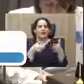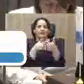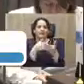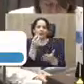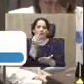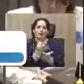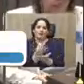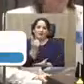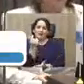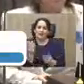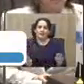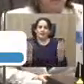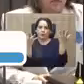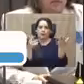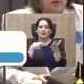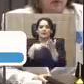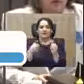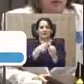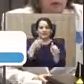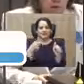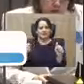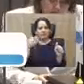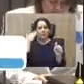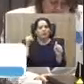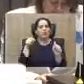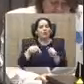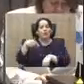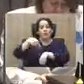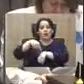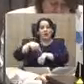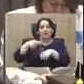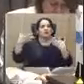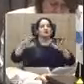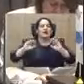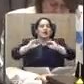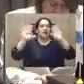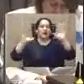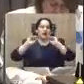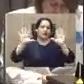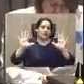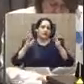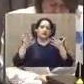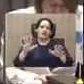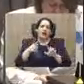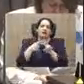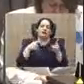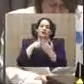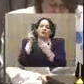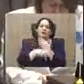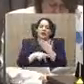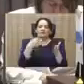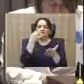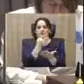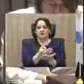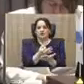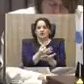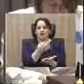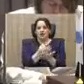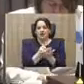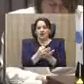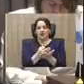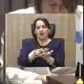atraso, porque los plazos han estado más que claros, incluso desde el plan fiscal que se aprobó a finales del 2018.